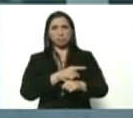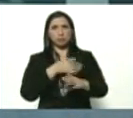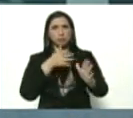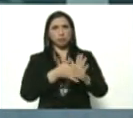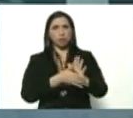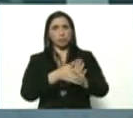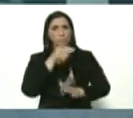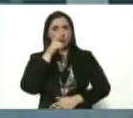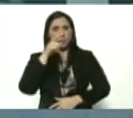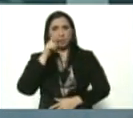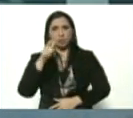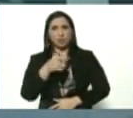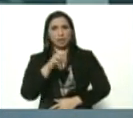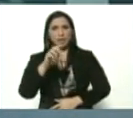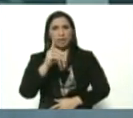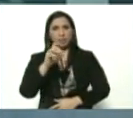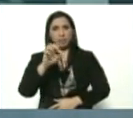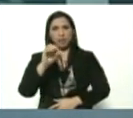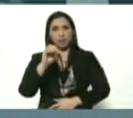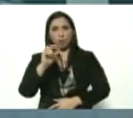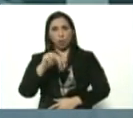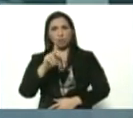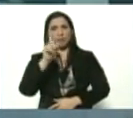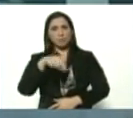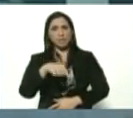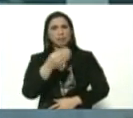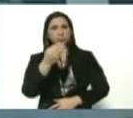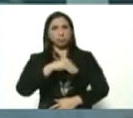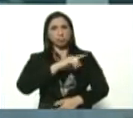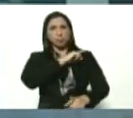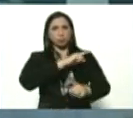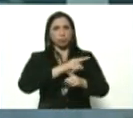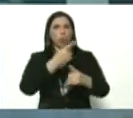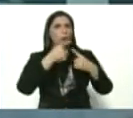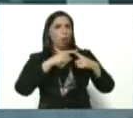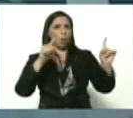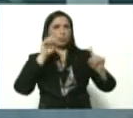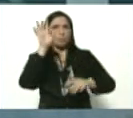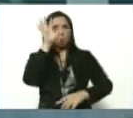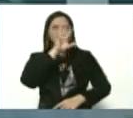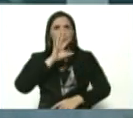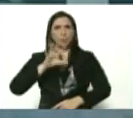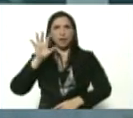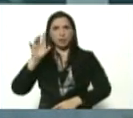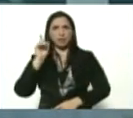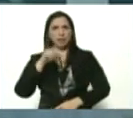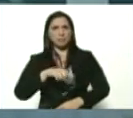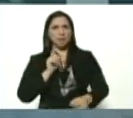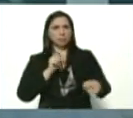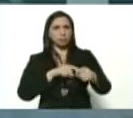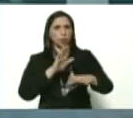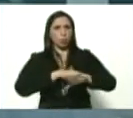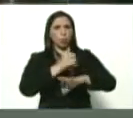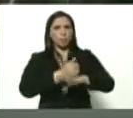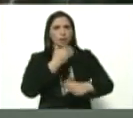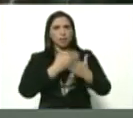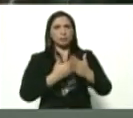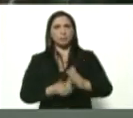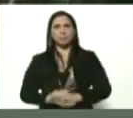operación Gedeón o incluso denunciar en La Haya a otros países que pudieran estar implicados. Muchas